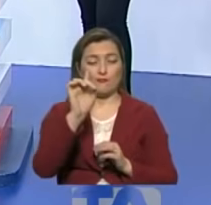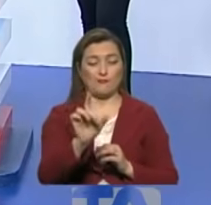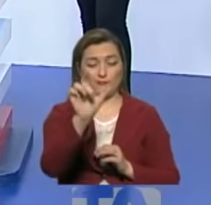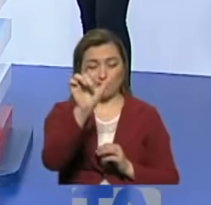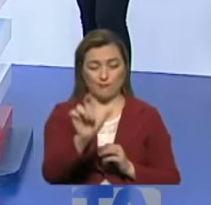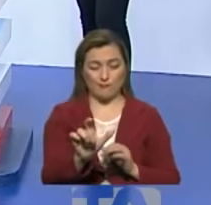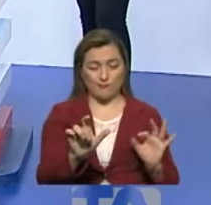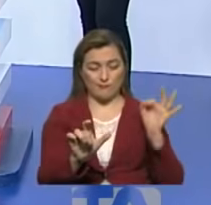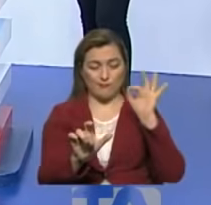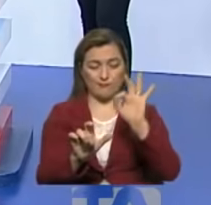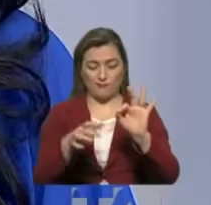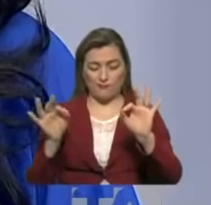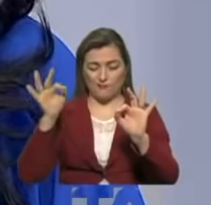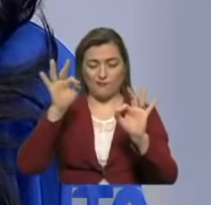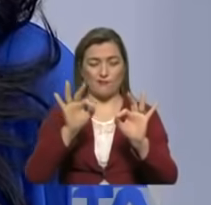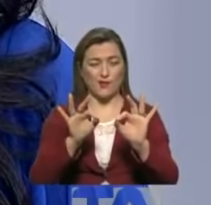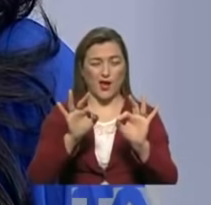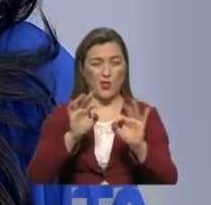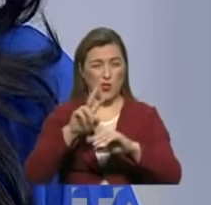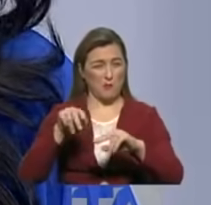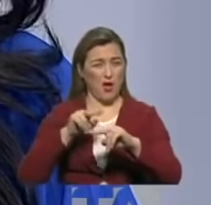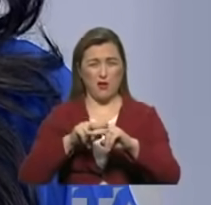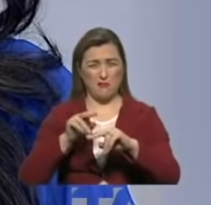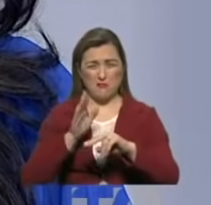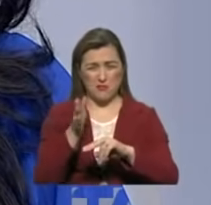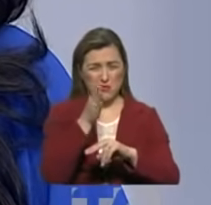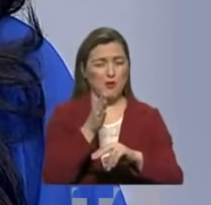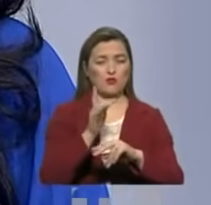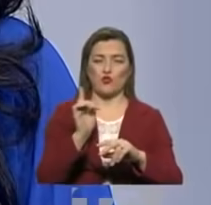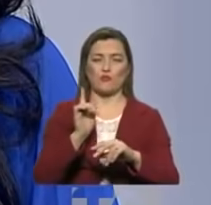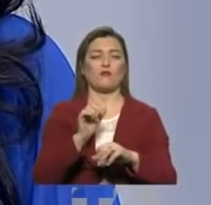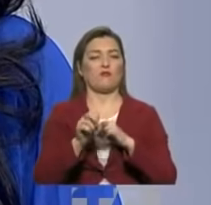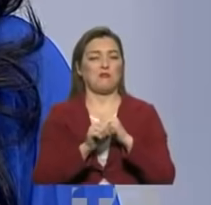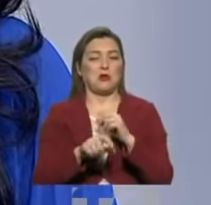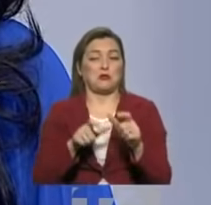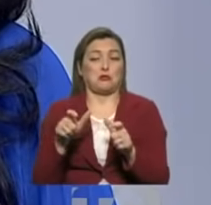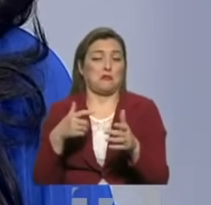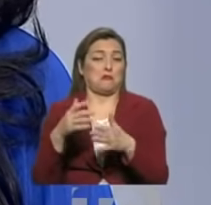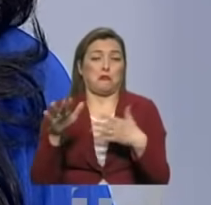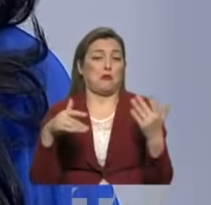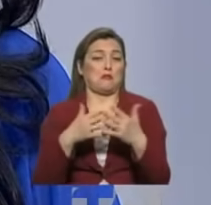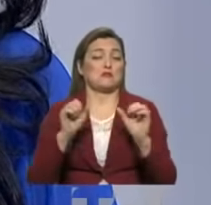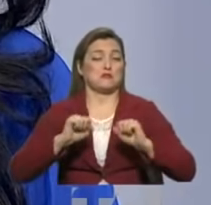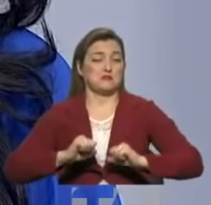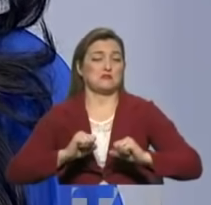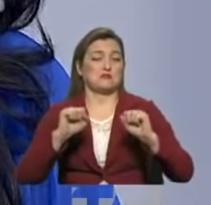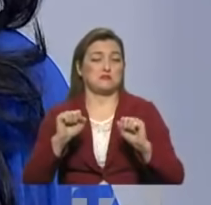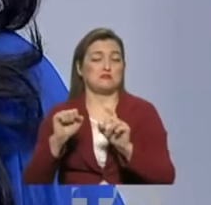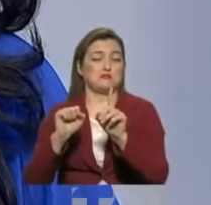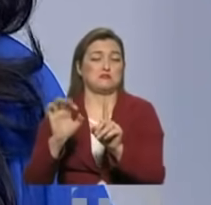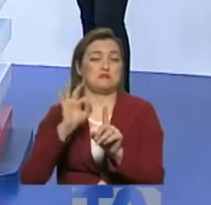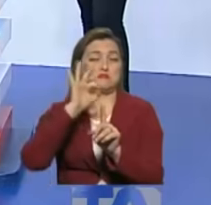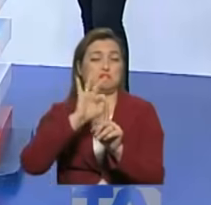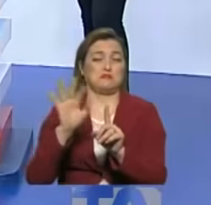los especialistas aseguran que a cualquier edad y a cualquier persona le puede ocurrir si es que esta está expuesta al